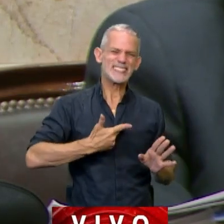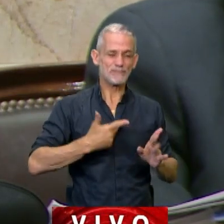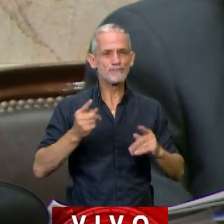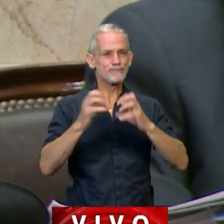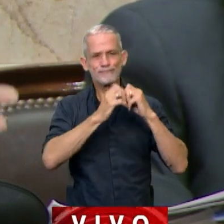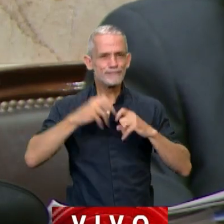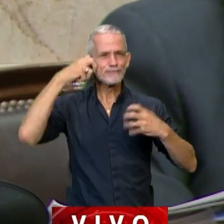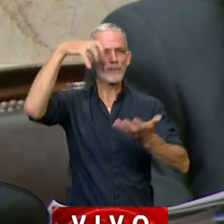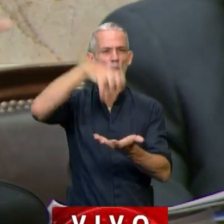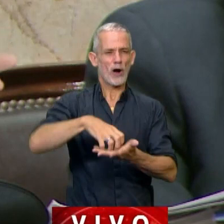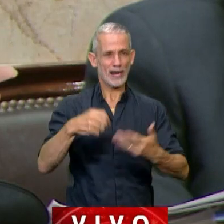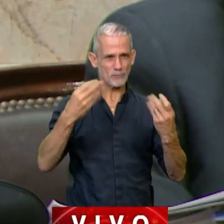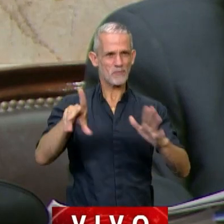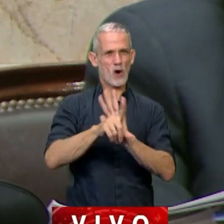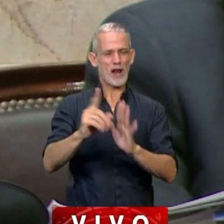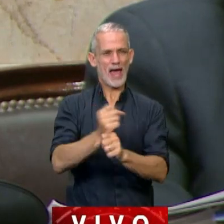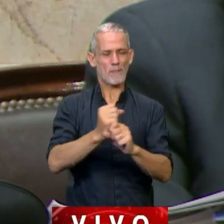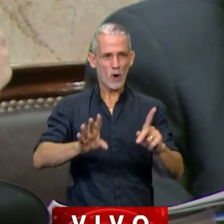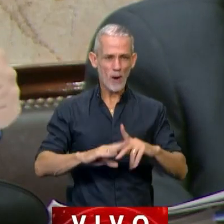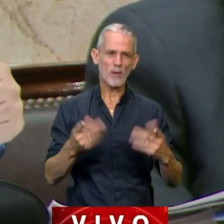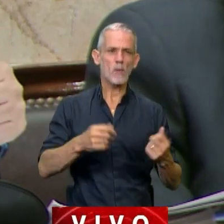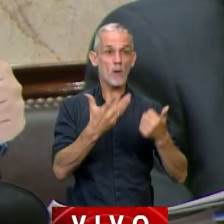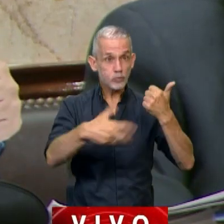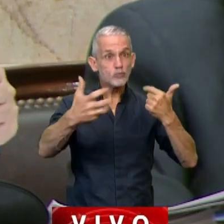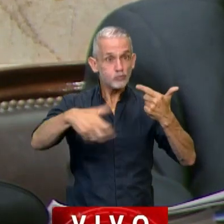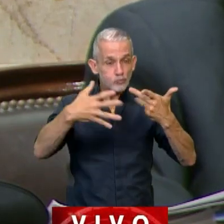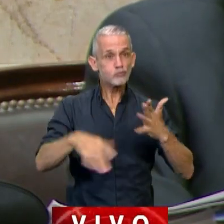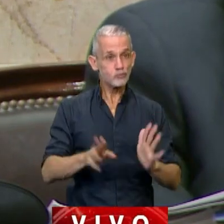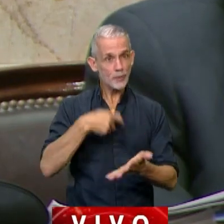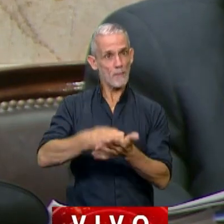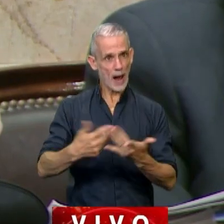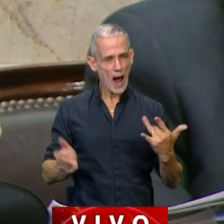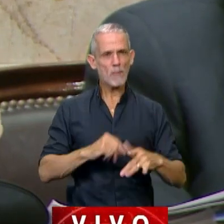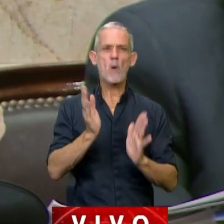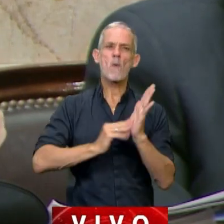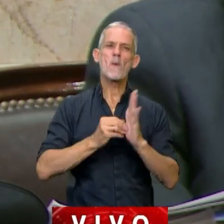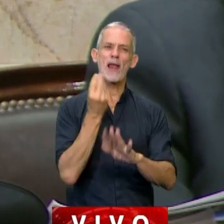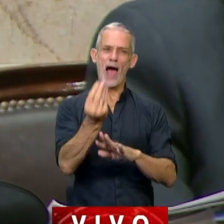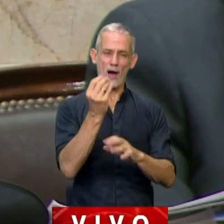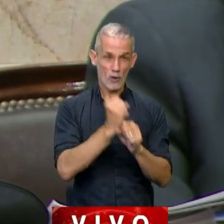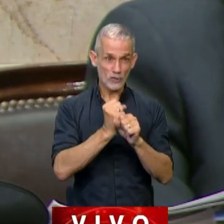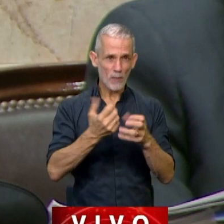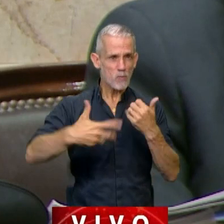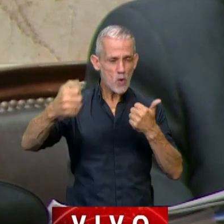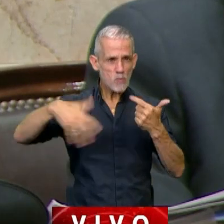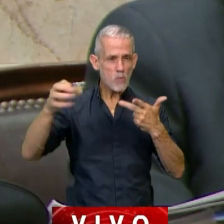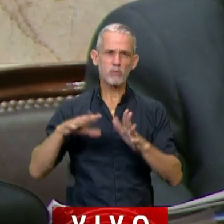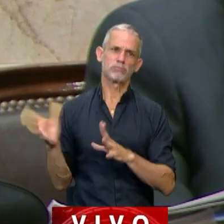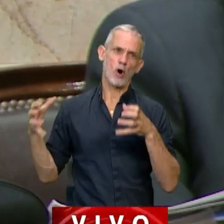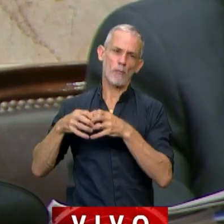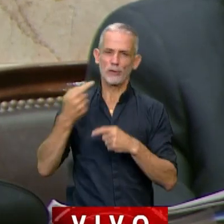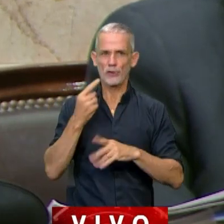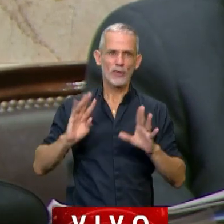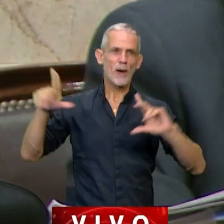para aquellos trabajadores y trabajadoras que hicieron sus aportes que hicieron sus aportes Porque después la oposición